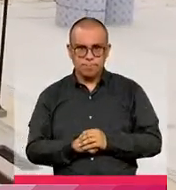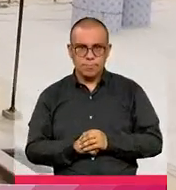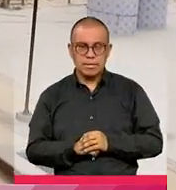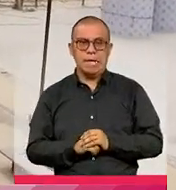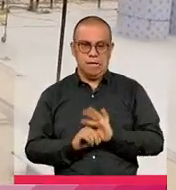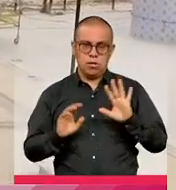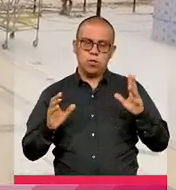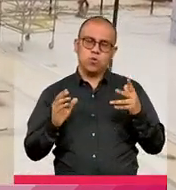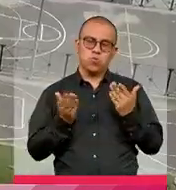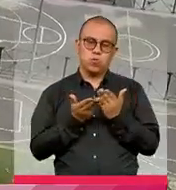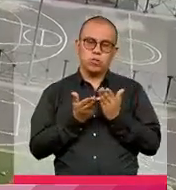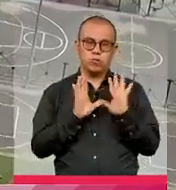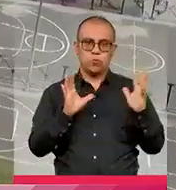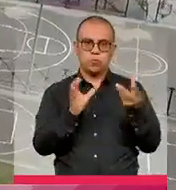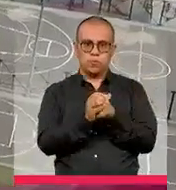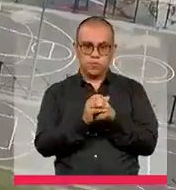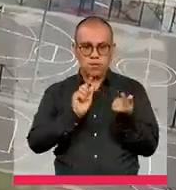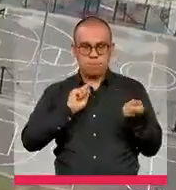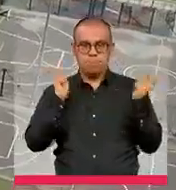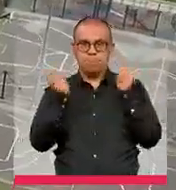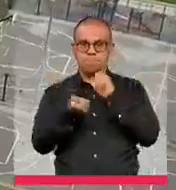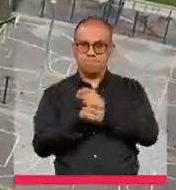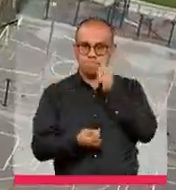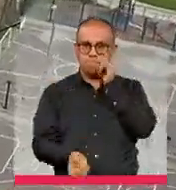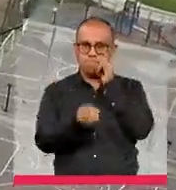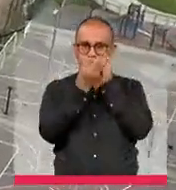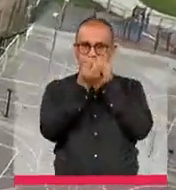inclusiva y la transformación pedagógica